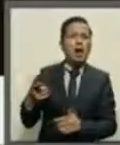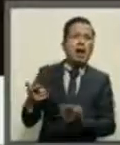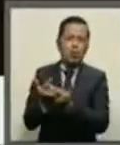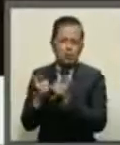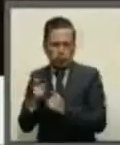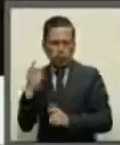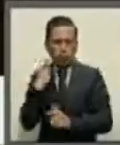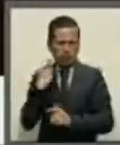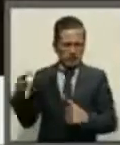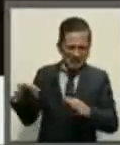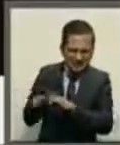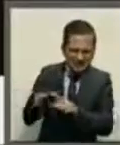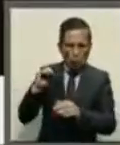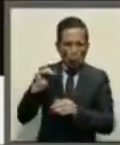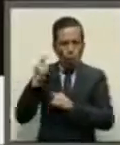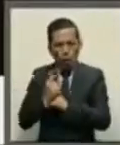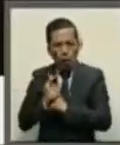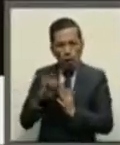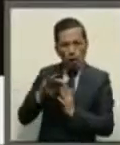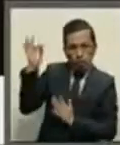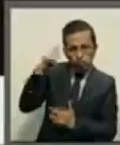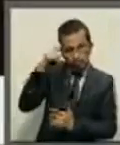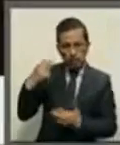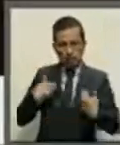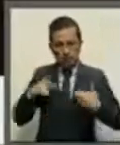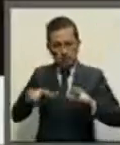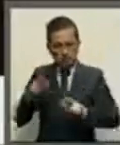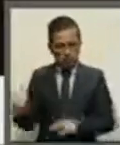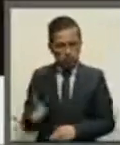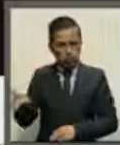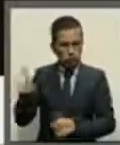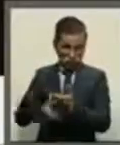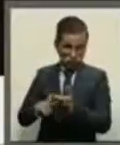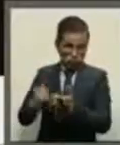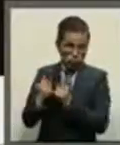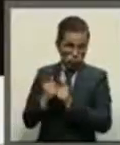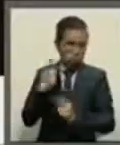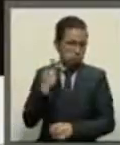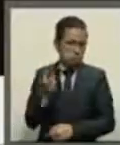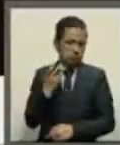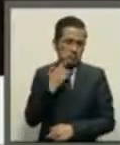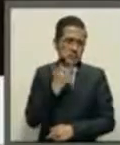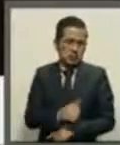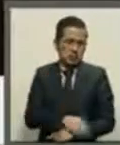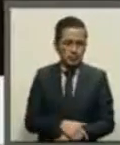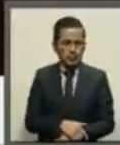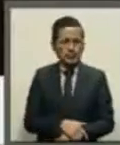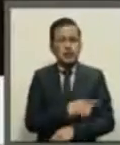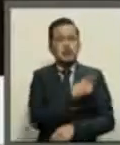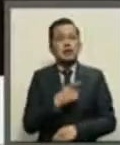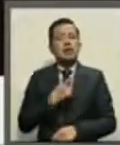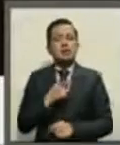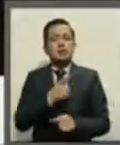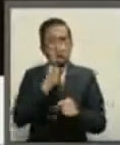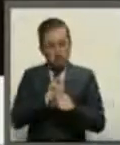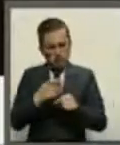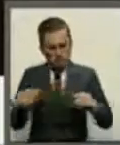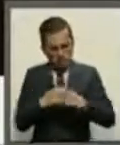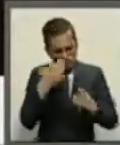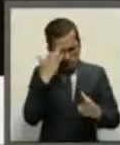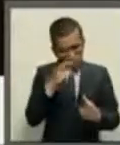de elección popular perteneciente a un partido político, inmediatamente después de la terminación de su